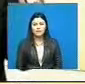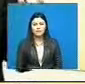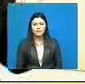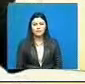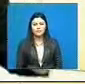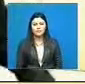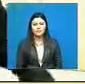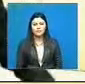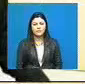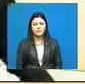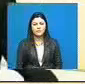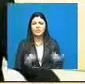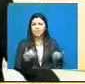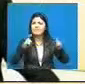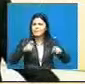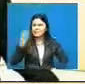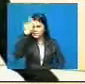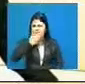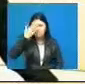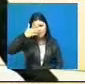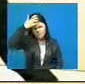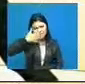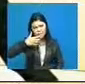Uno tiene que evaluar cuánto pesa el petróleo